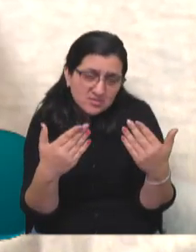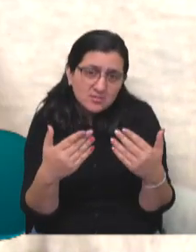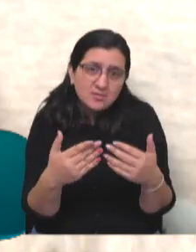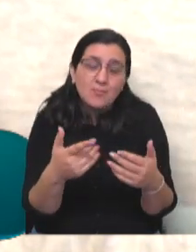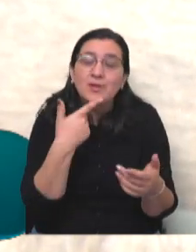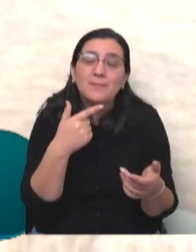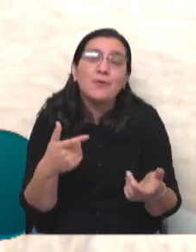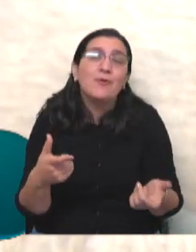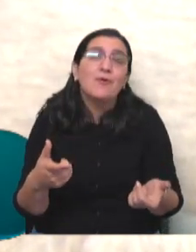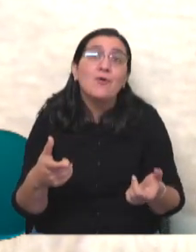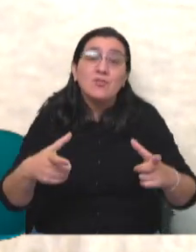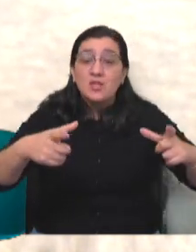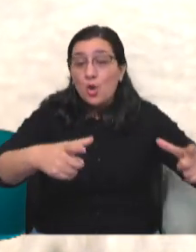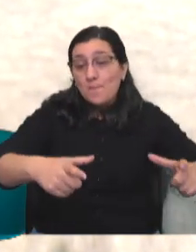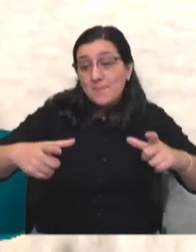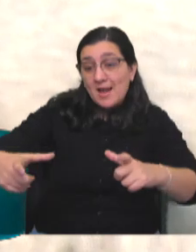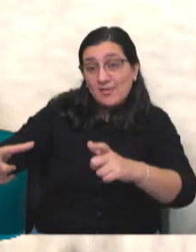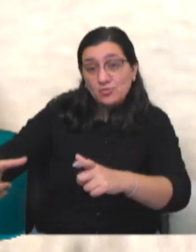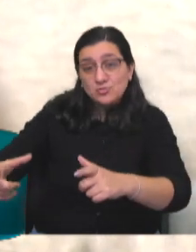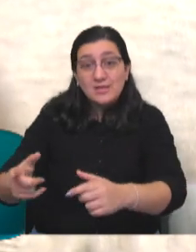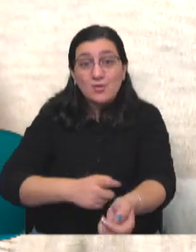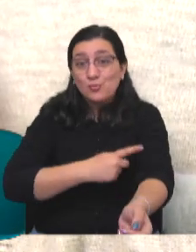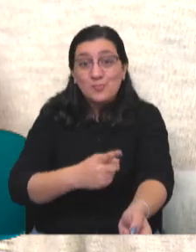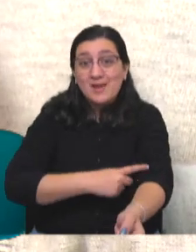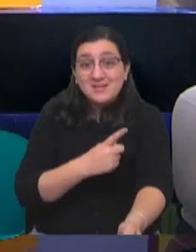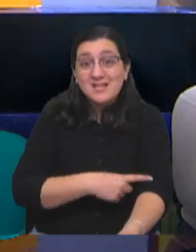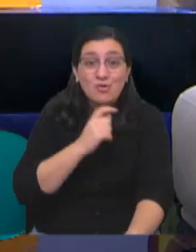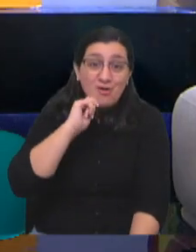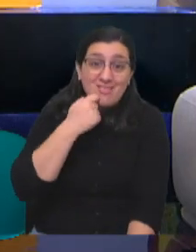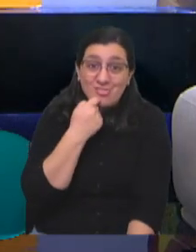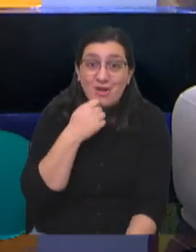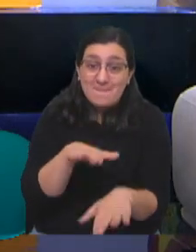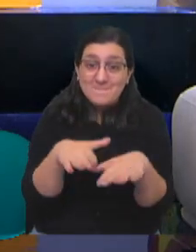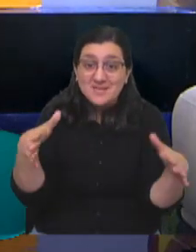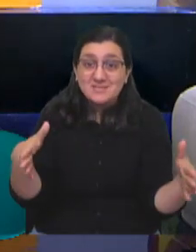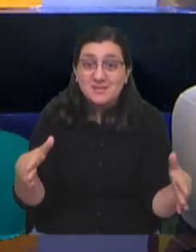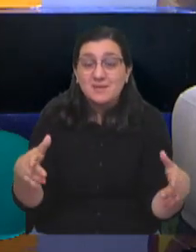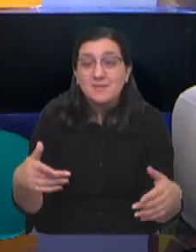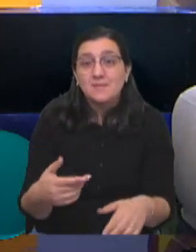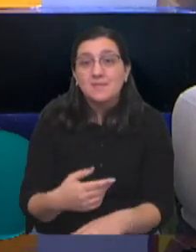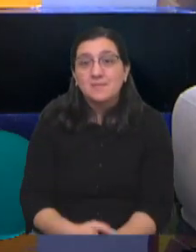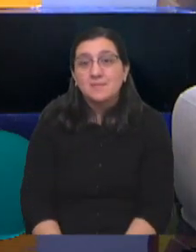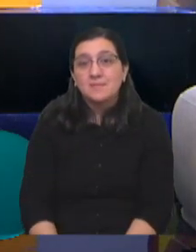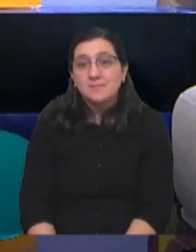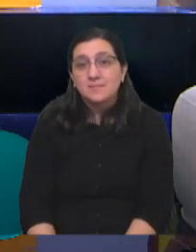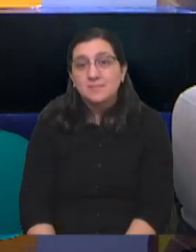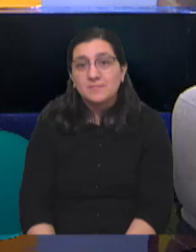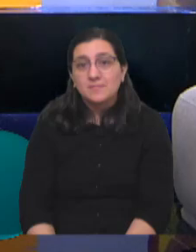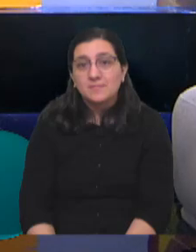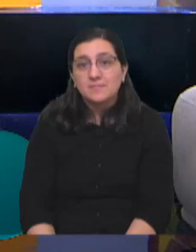la mesa. Acostumbrémonos y... ¿Permiso? Le agregamos más. Tomá, agregamos más. Ponle más.